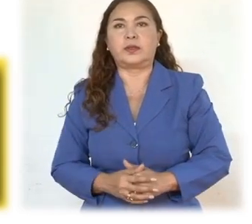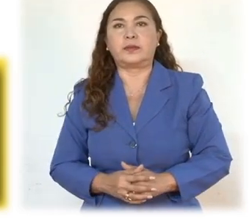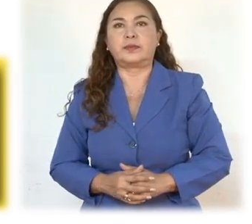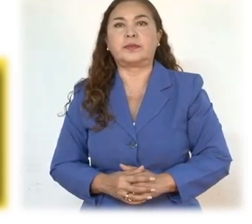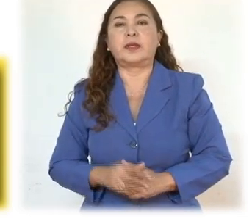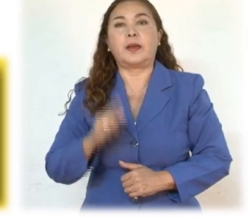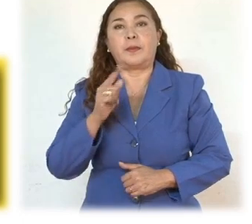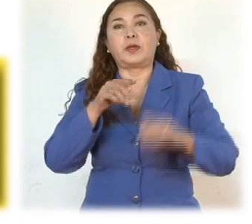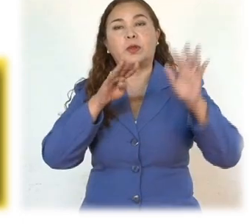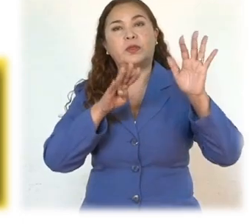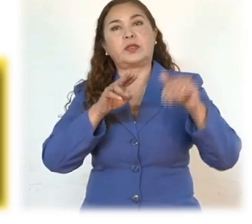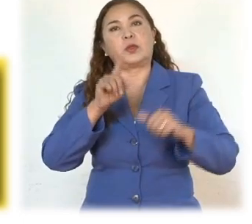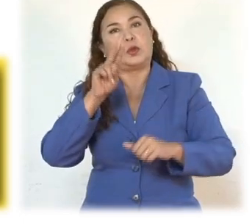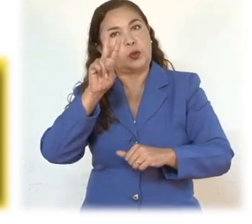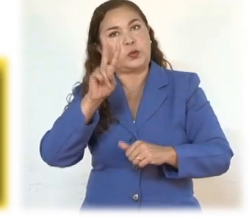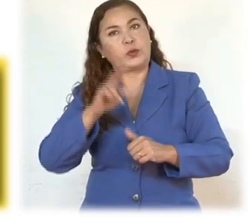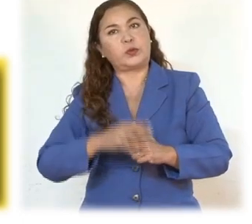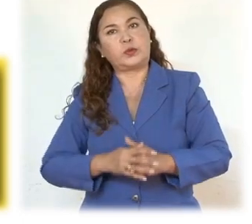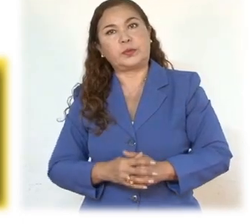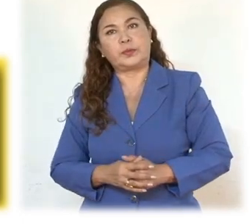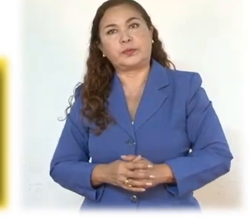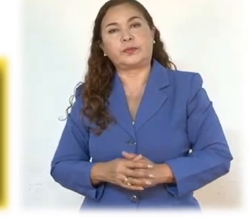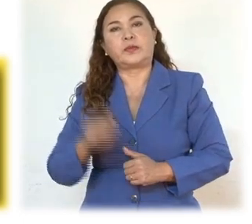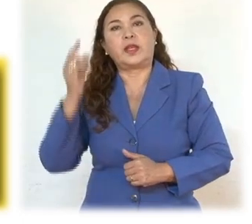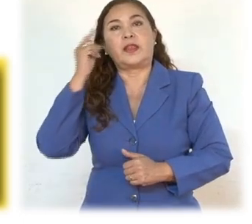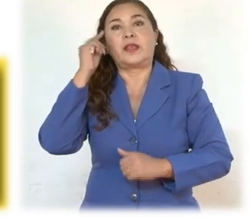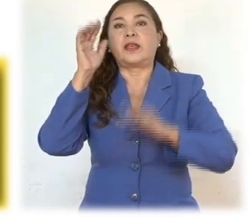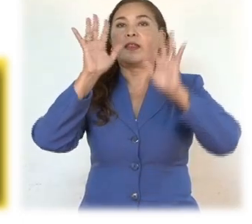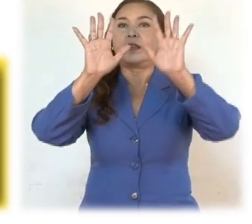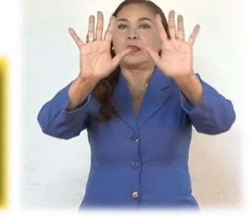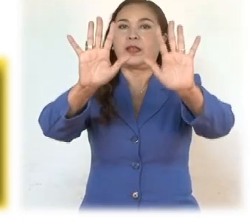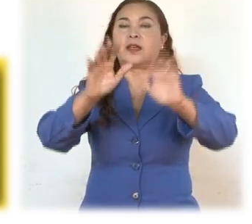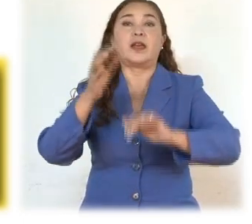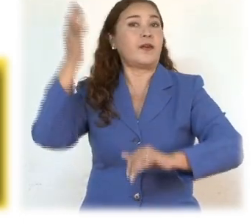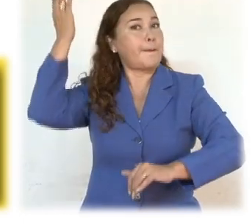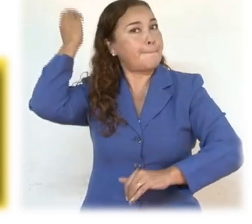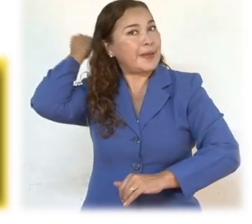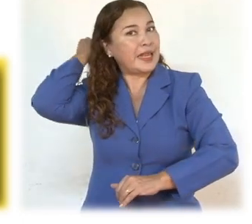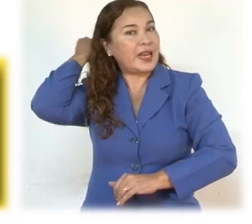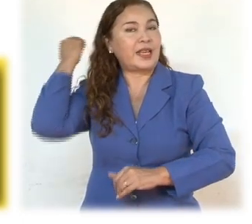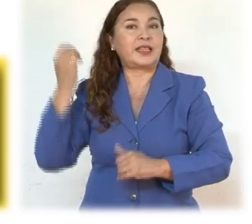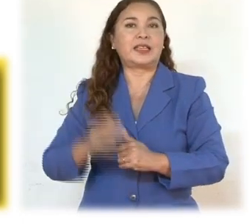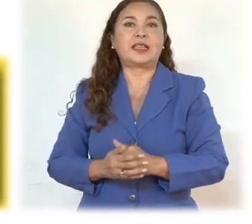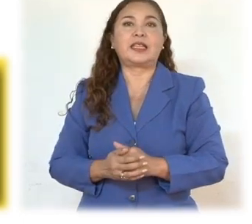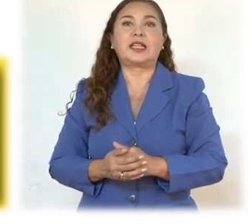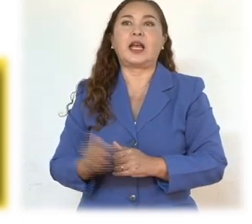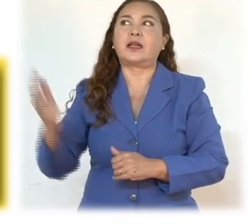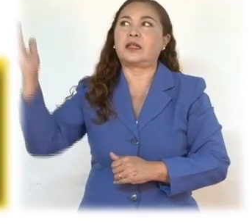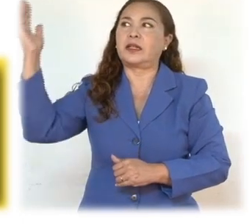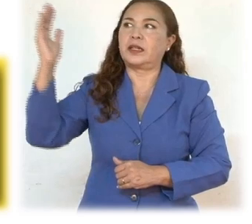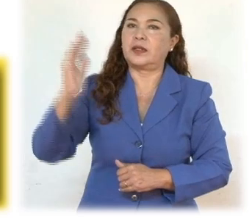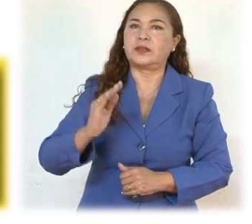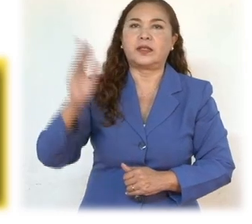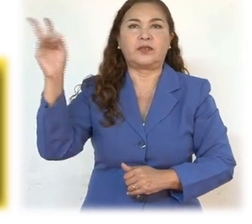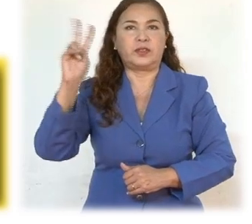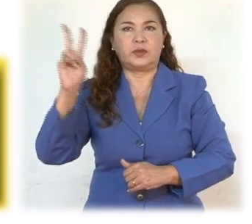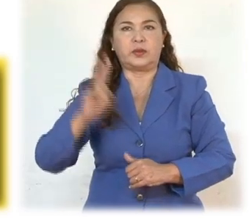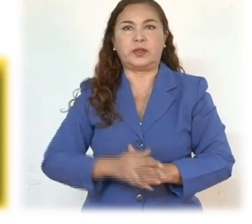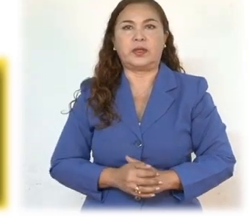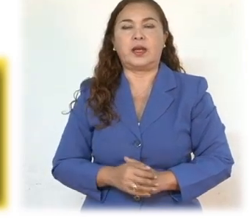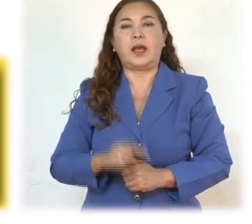venezolanas 1902 día 10 Francisco de Miranda retorna a